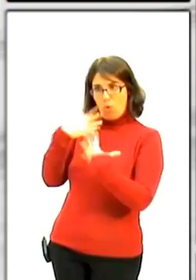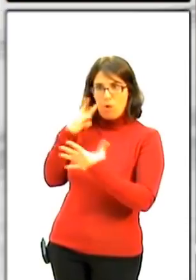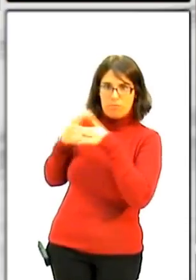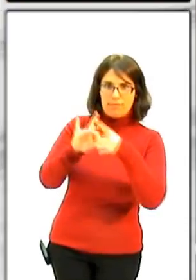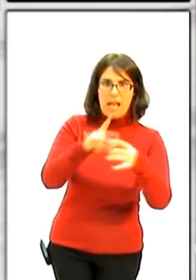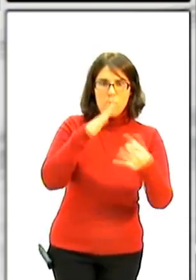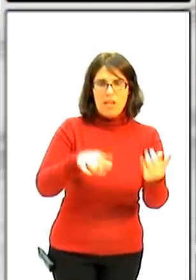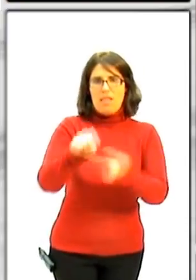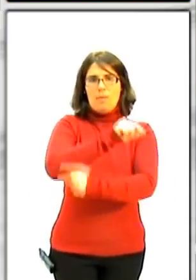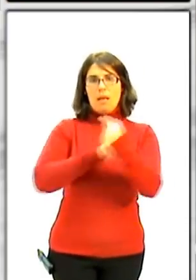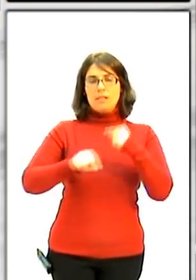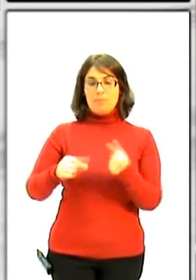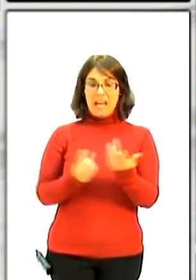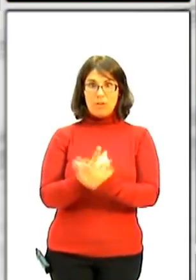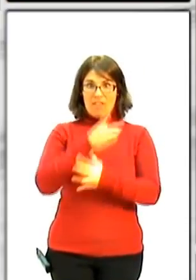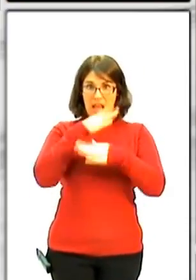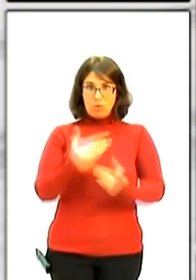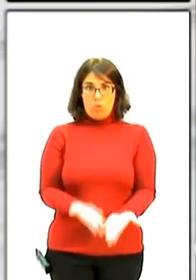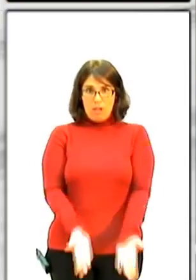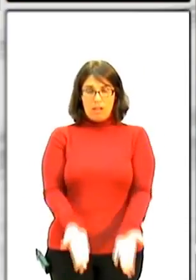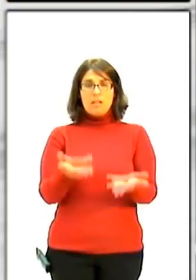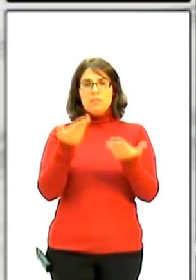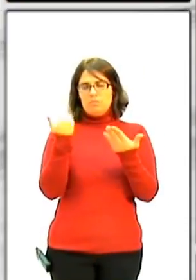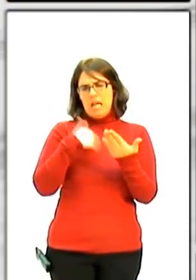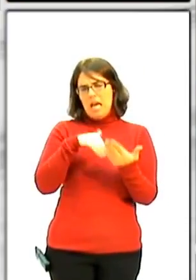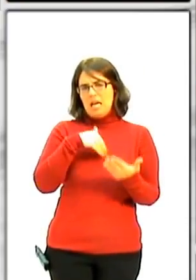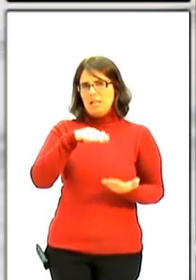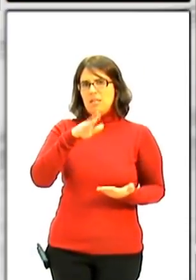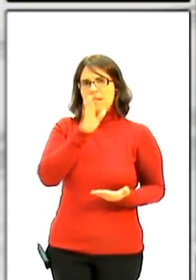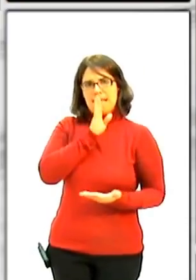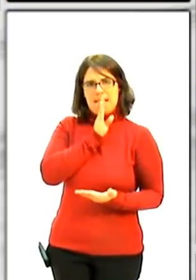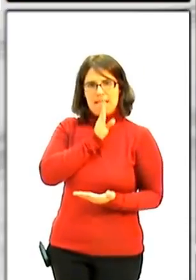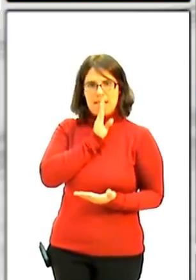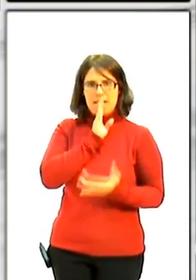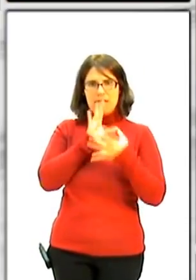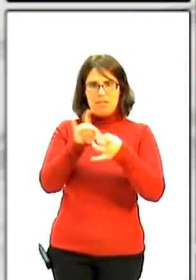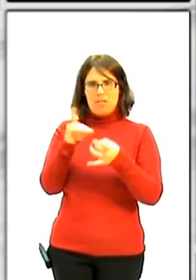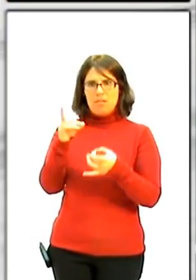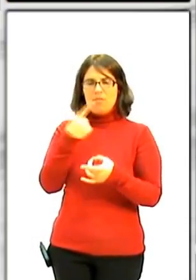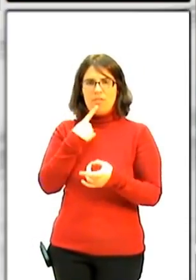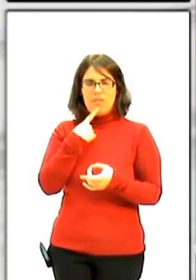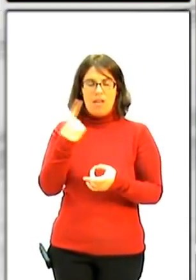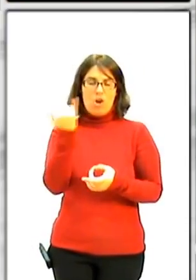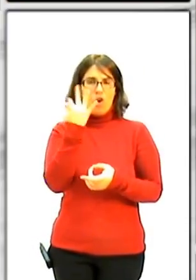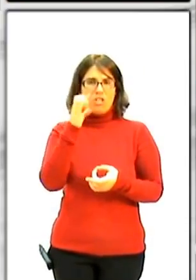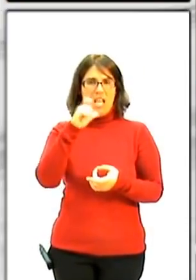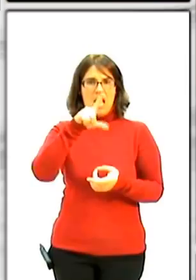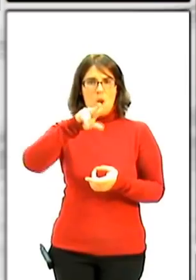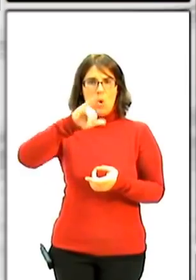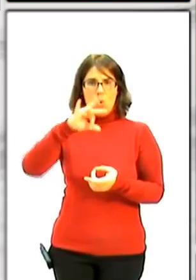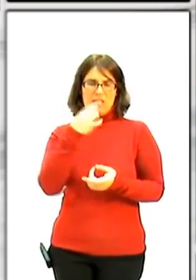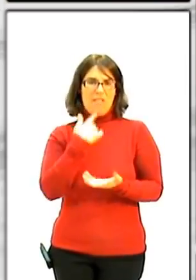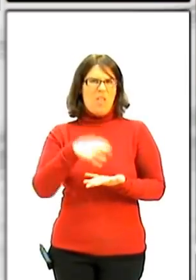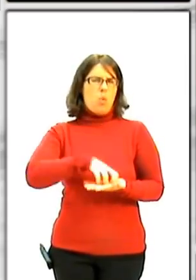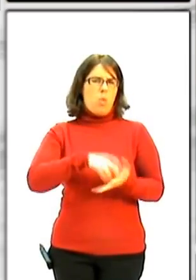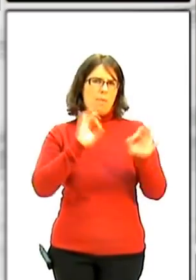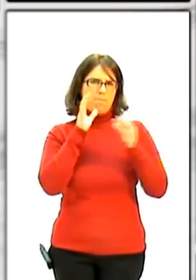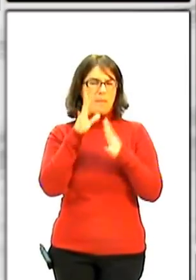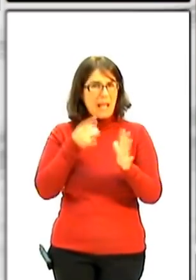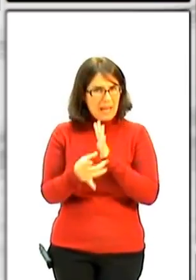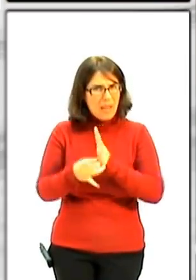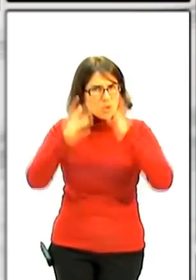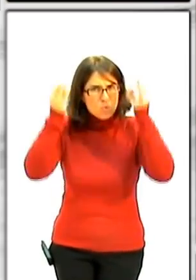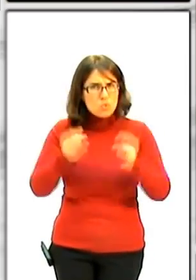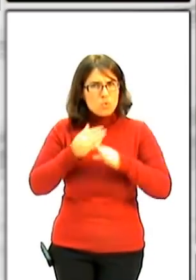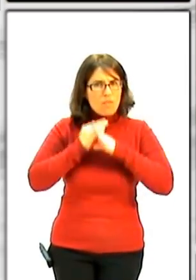que existe actualmente, como bien ponía en duda José Luis, ¿tiene la calidad suficiente como